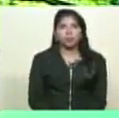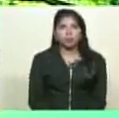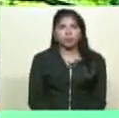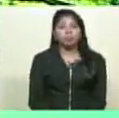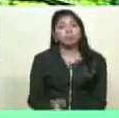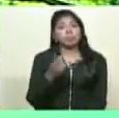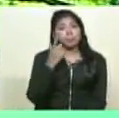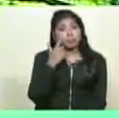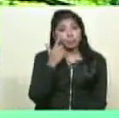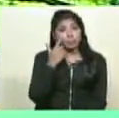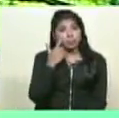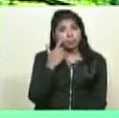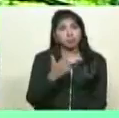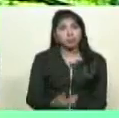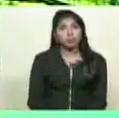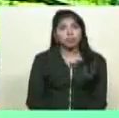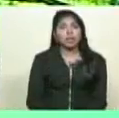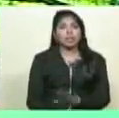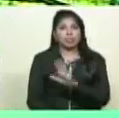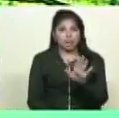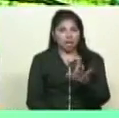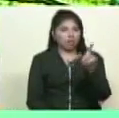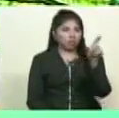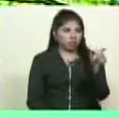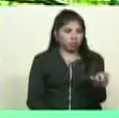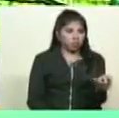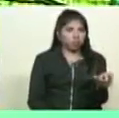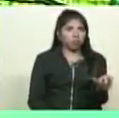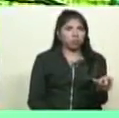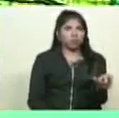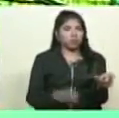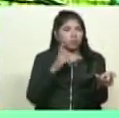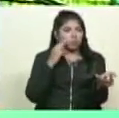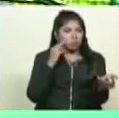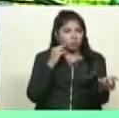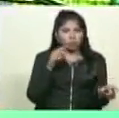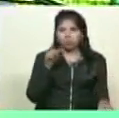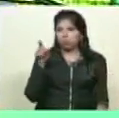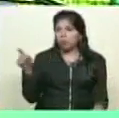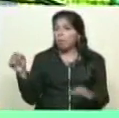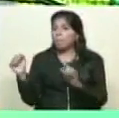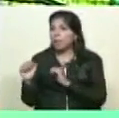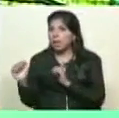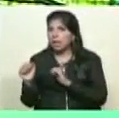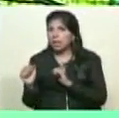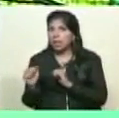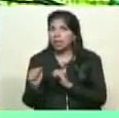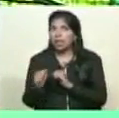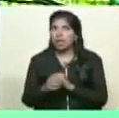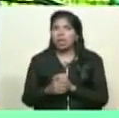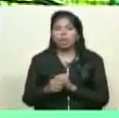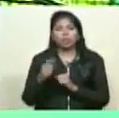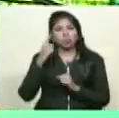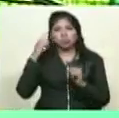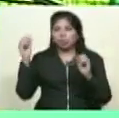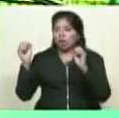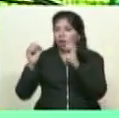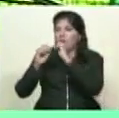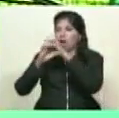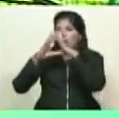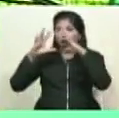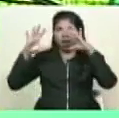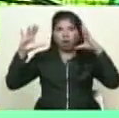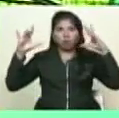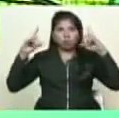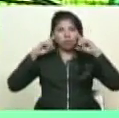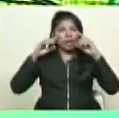Fíjense ustedes, ha hablado Raúl, ha hablado Richard, con qué claridad. Me han entregado